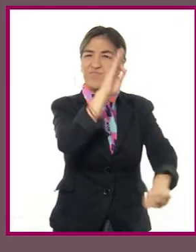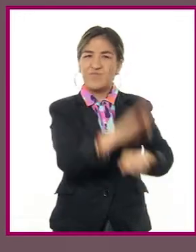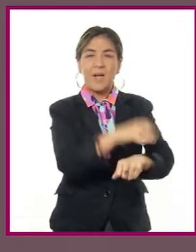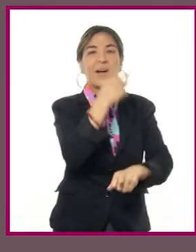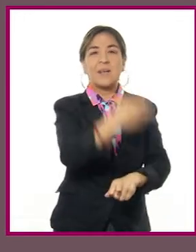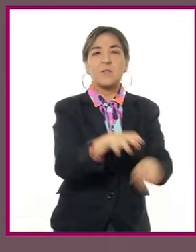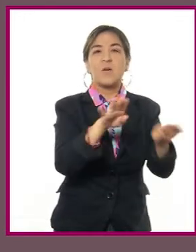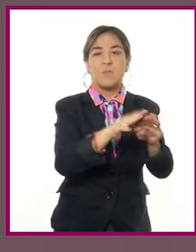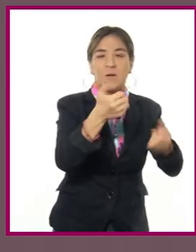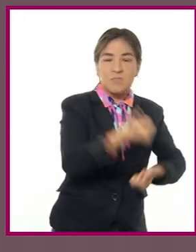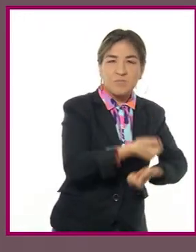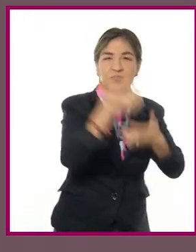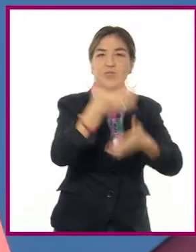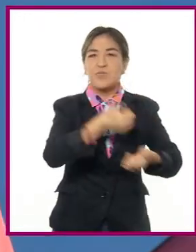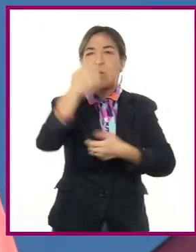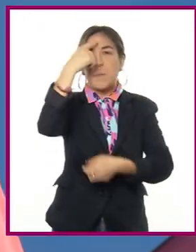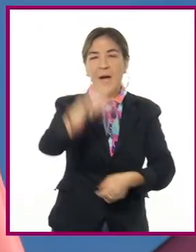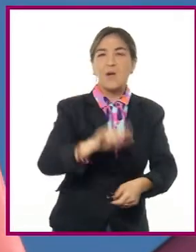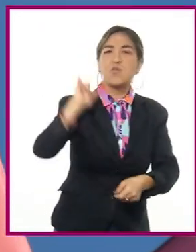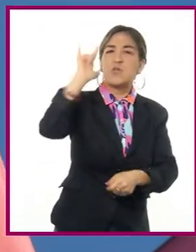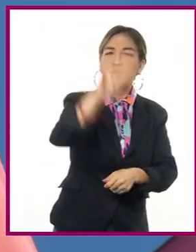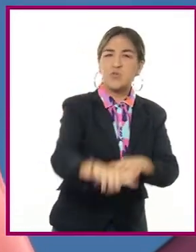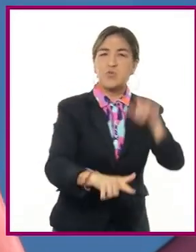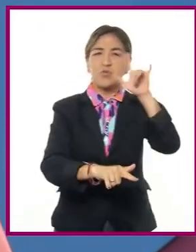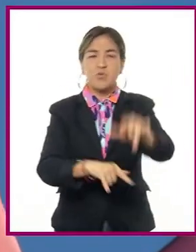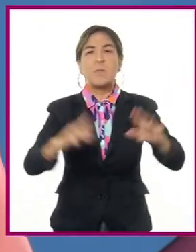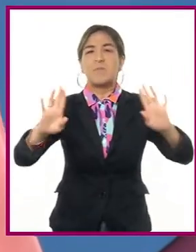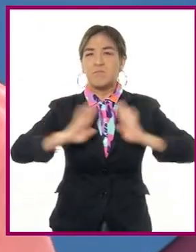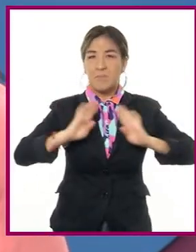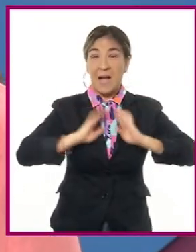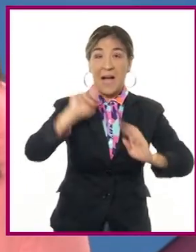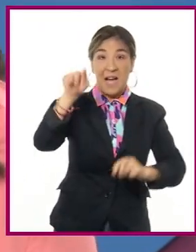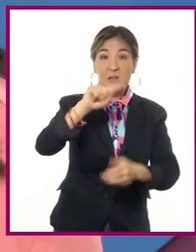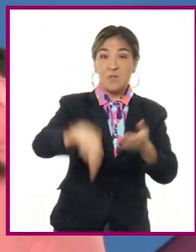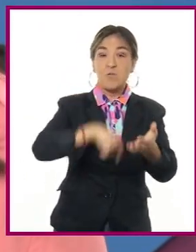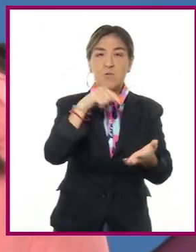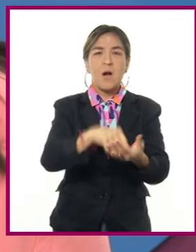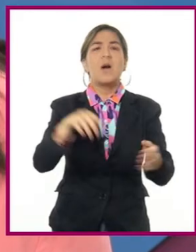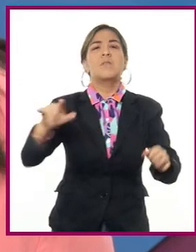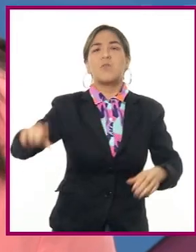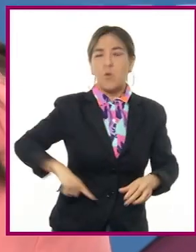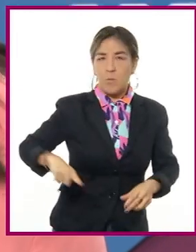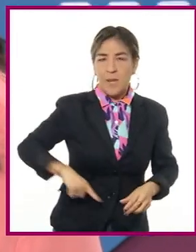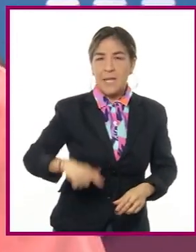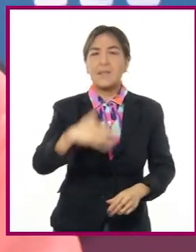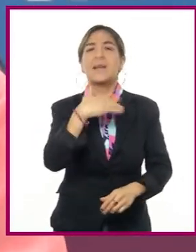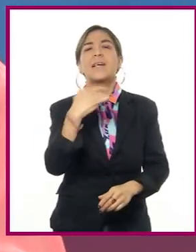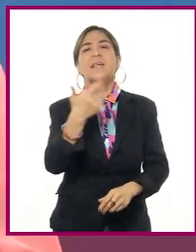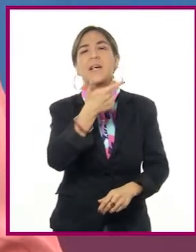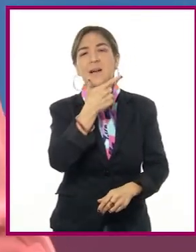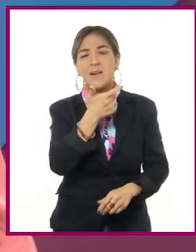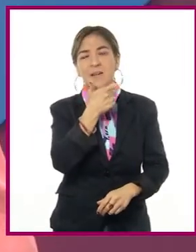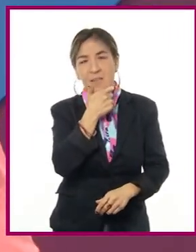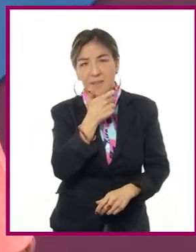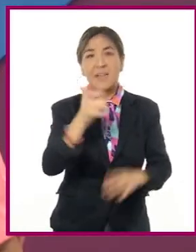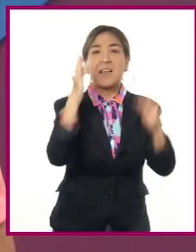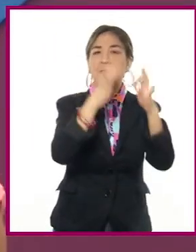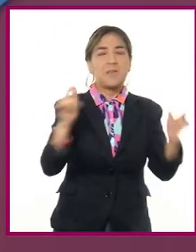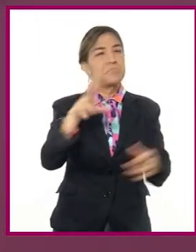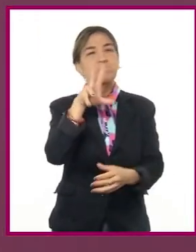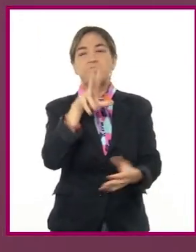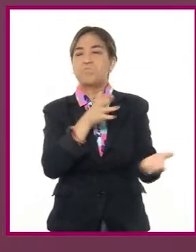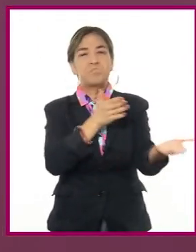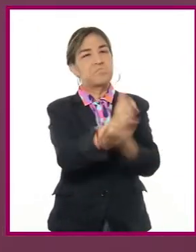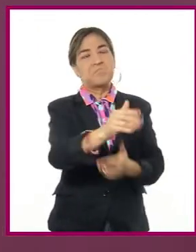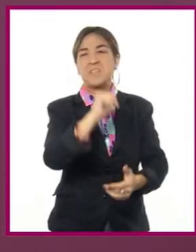y transporte aéreo de tropas. Las potencias europeas con gobiernos democráticos como Inglaterra y Francia no intervinieron